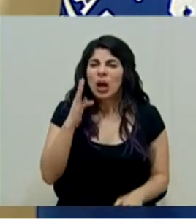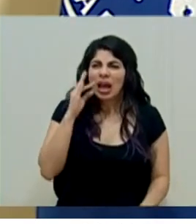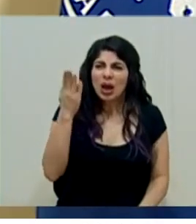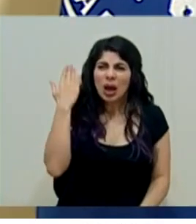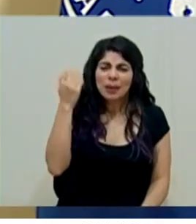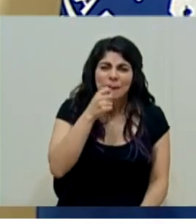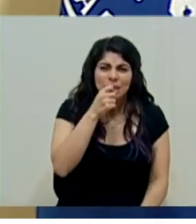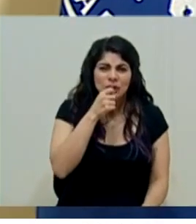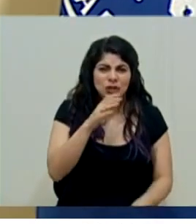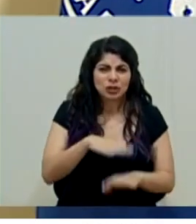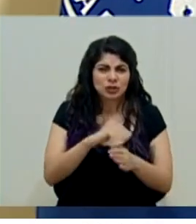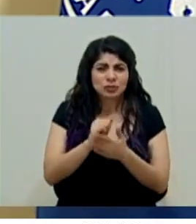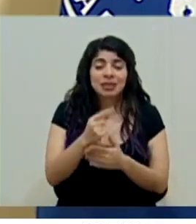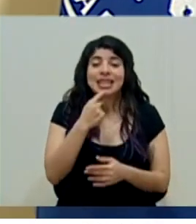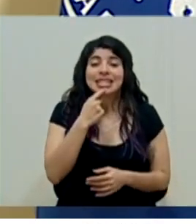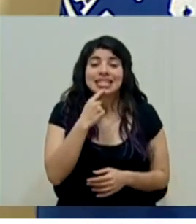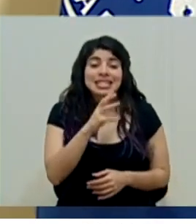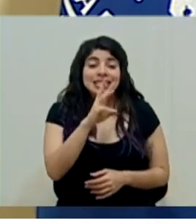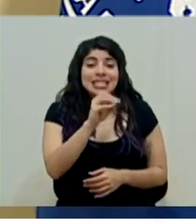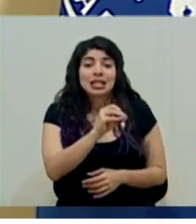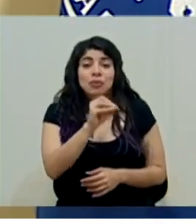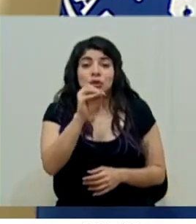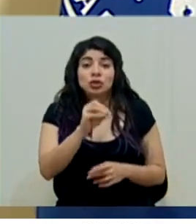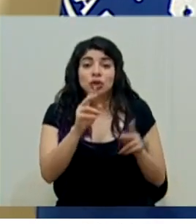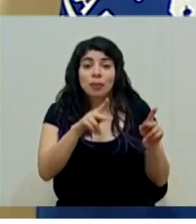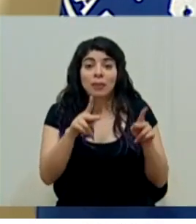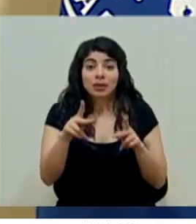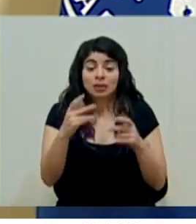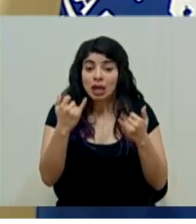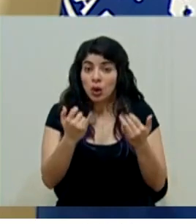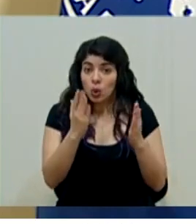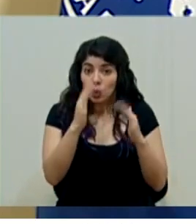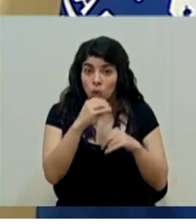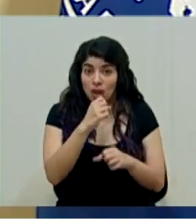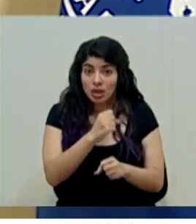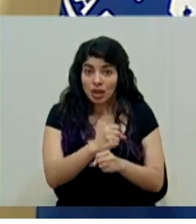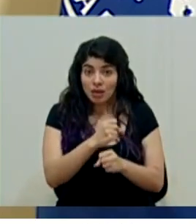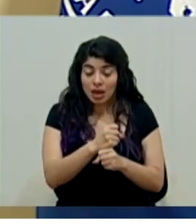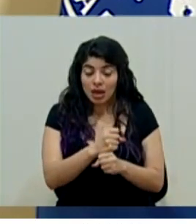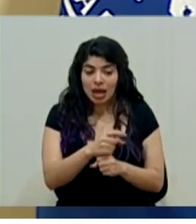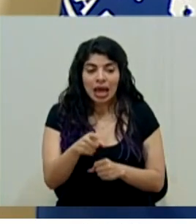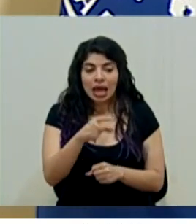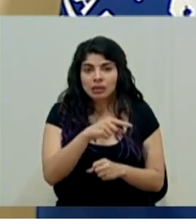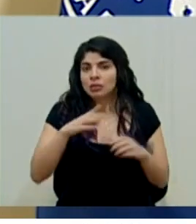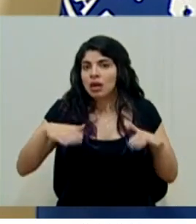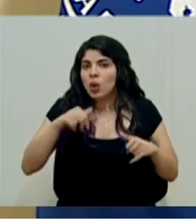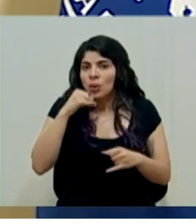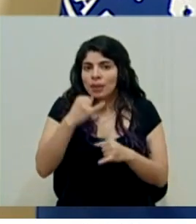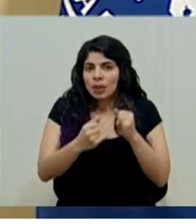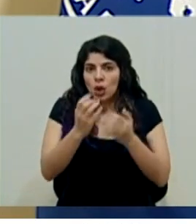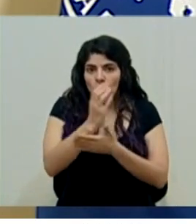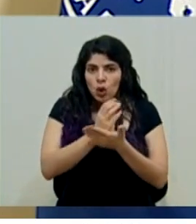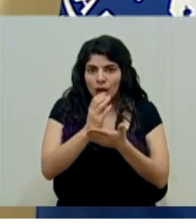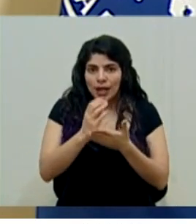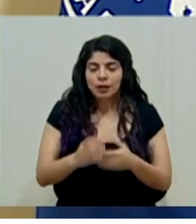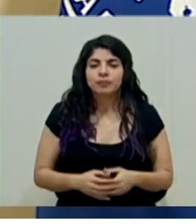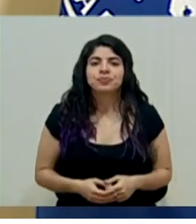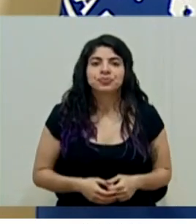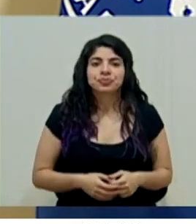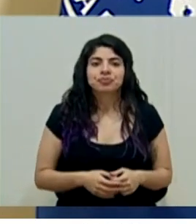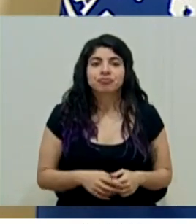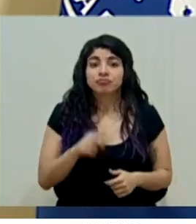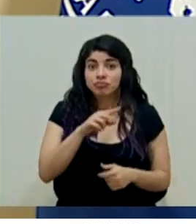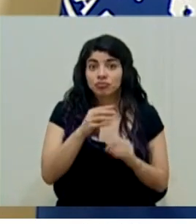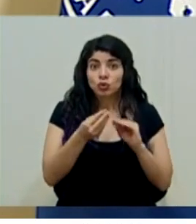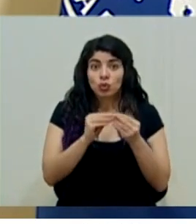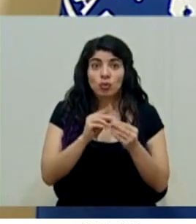de eso. Se dice que el 60% de las personas desempleadas no fueron las que no terminaron la secundaria. Es